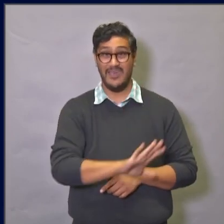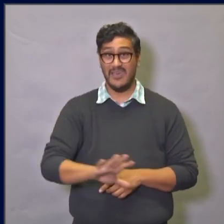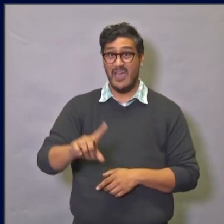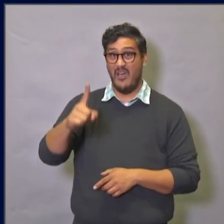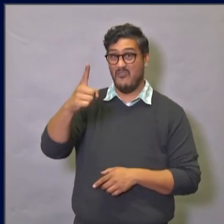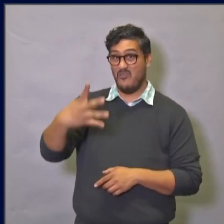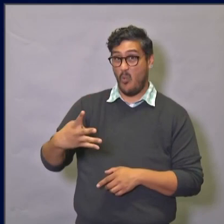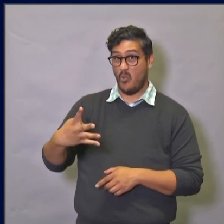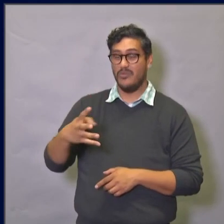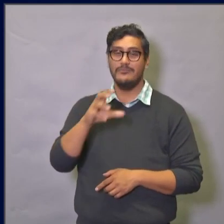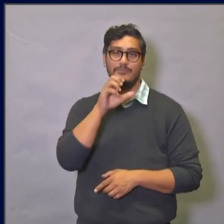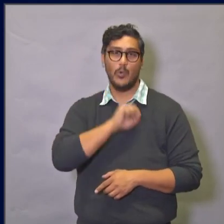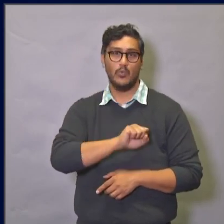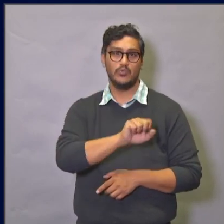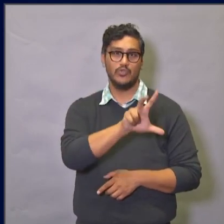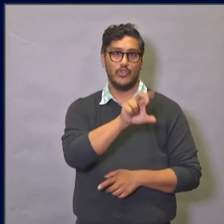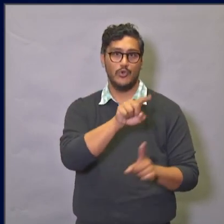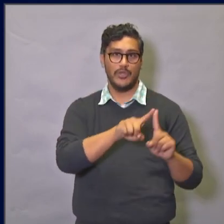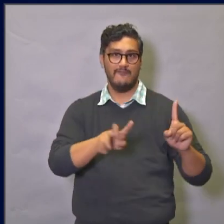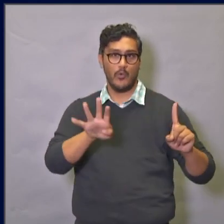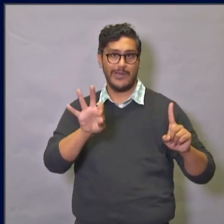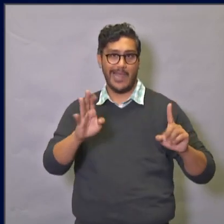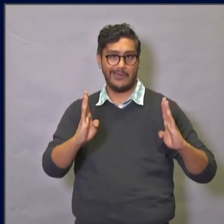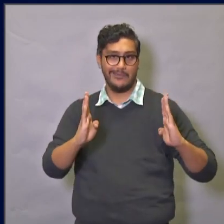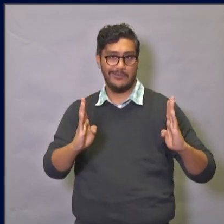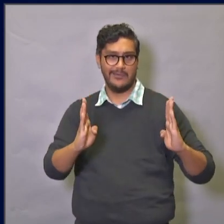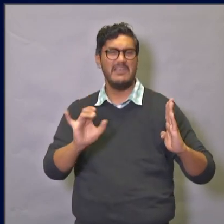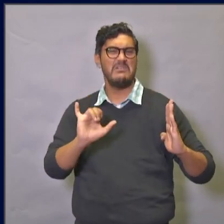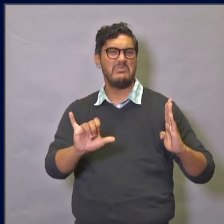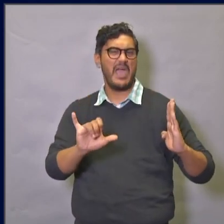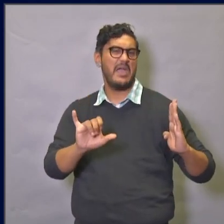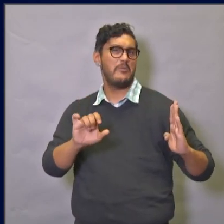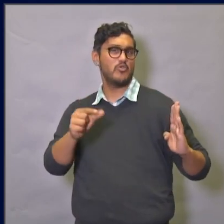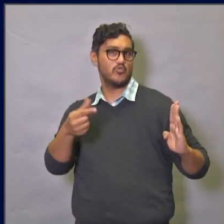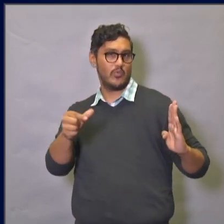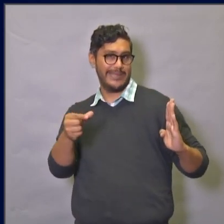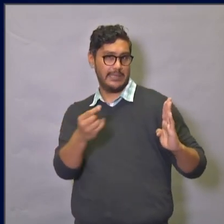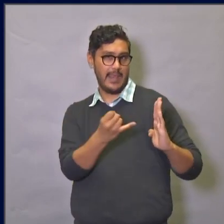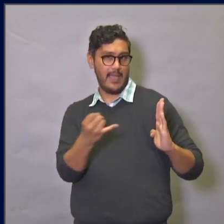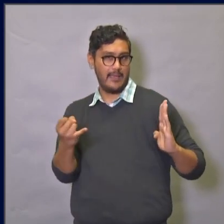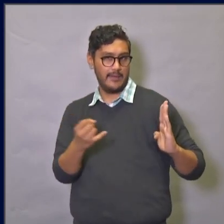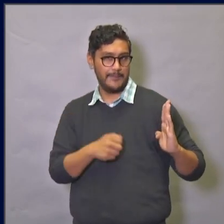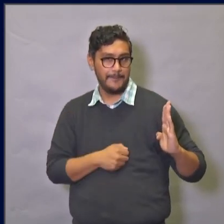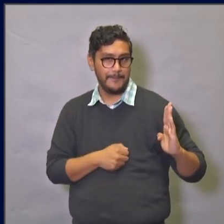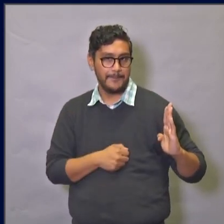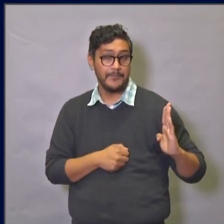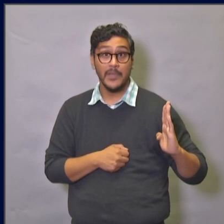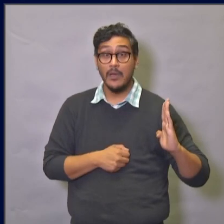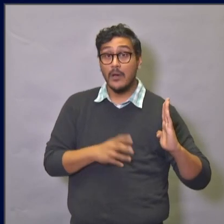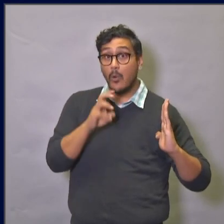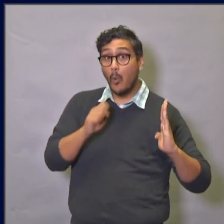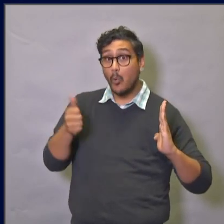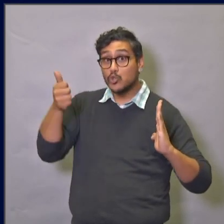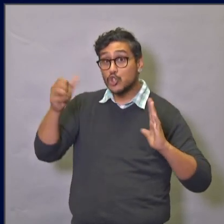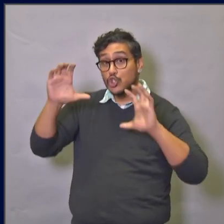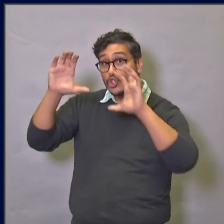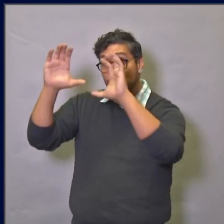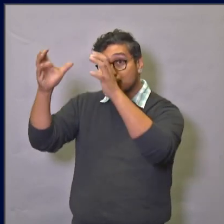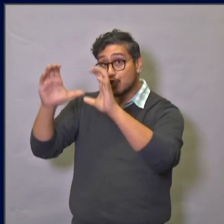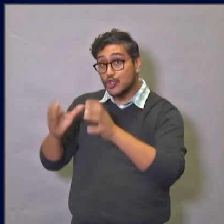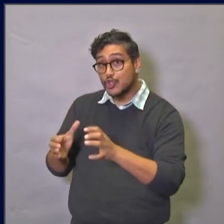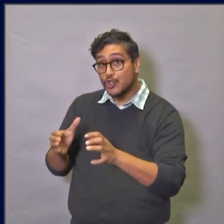personas de 30 a 49 años, representadas por la línea verde. Los adultos mayores, las personas